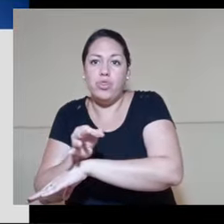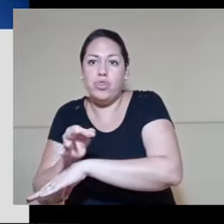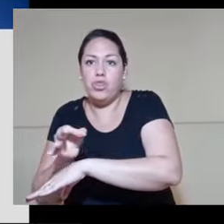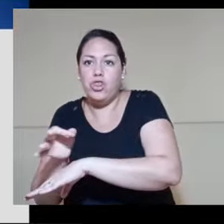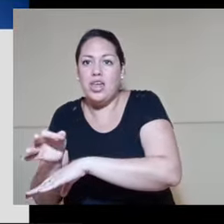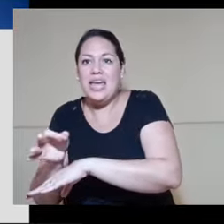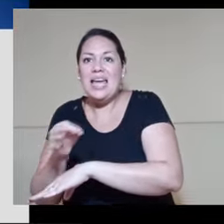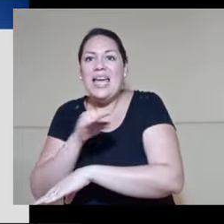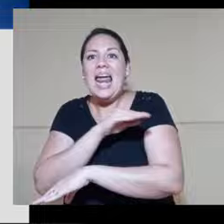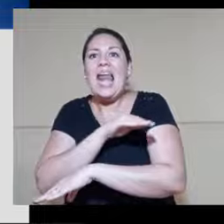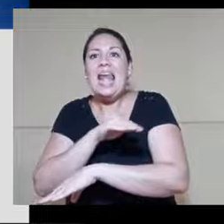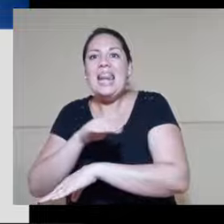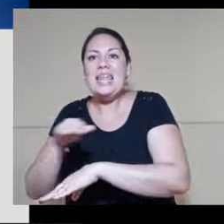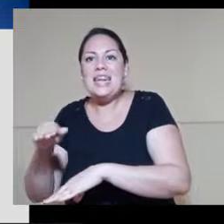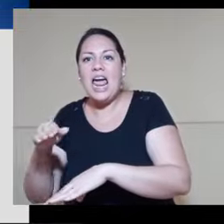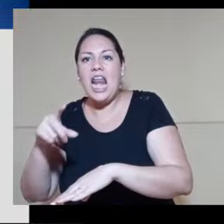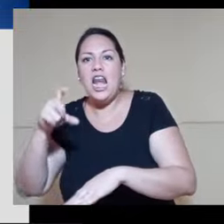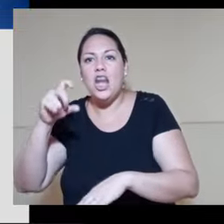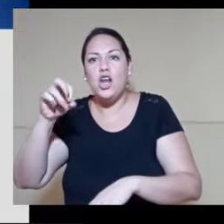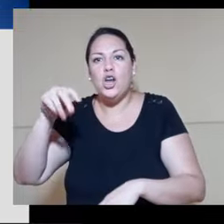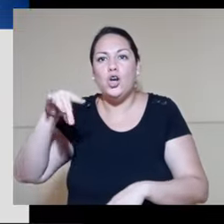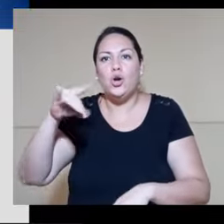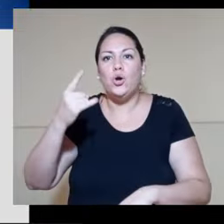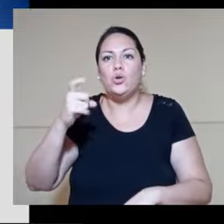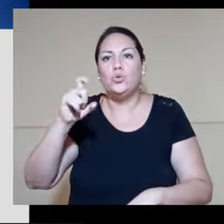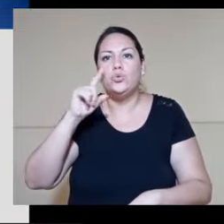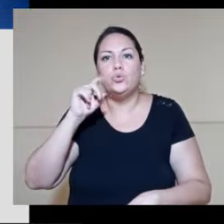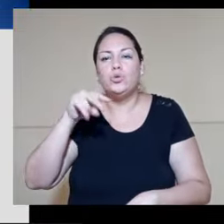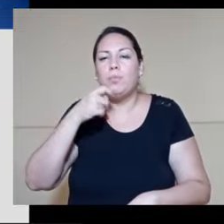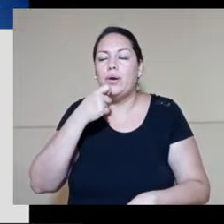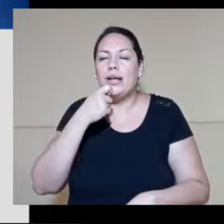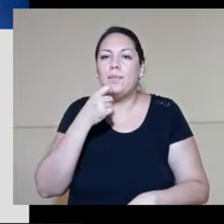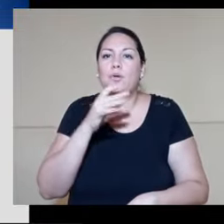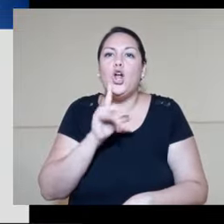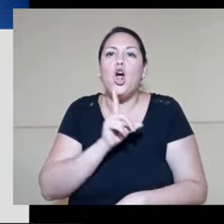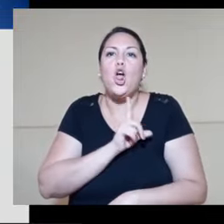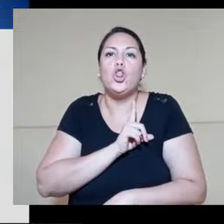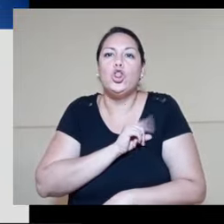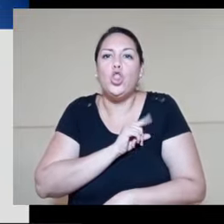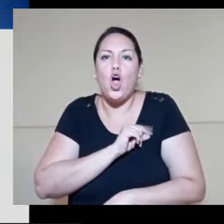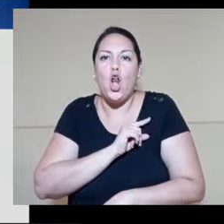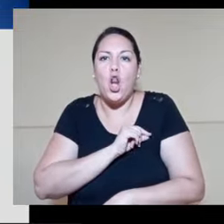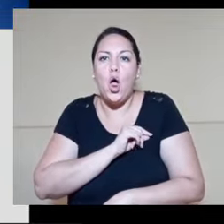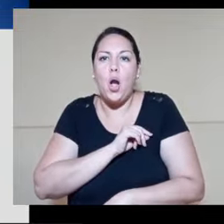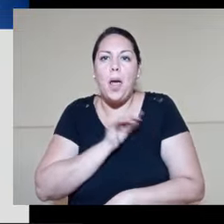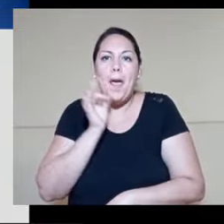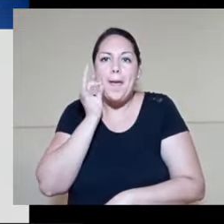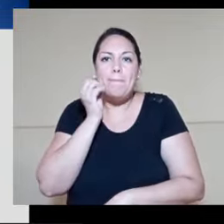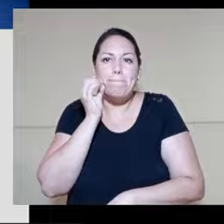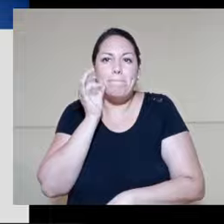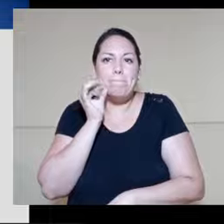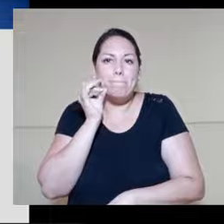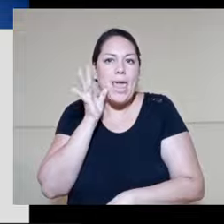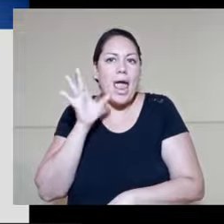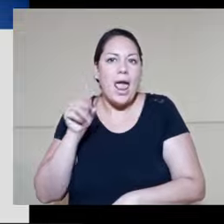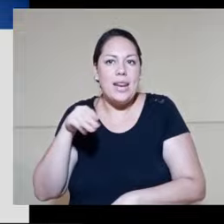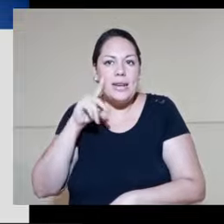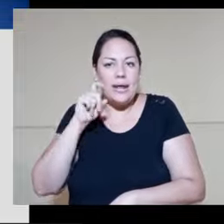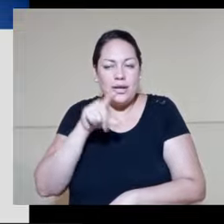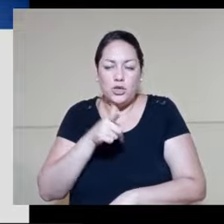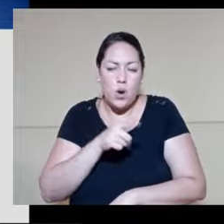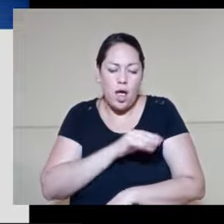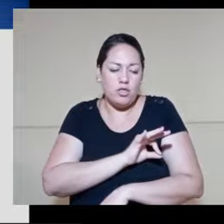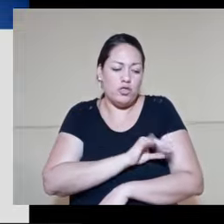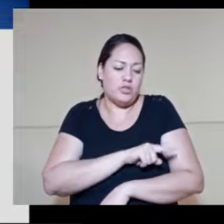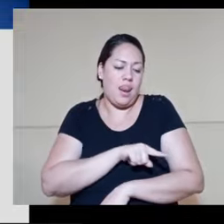Hay fibras que no tienen mielina, que se llaman fibras amielínicas. Hay fibras, por ejemplo, del dolor, que no tienen mielina,